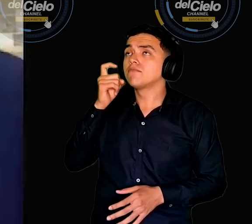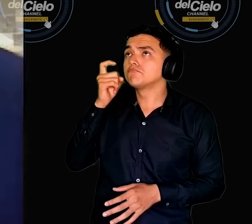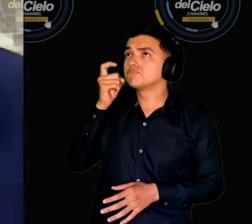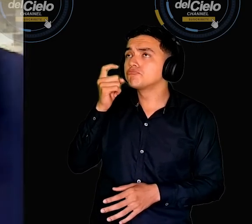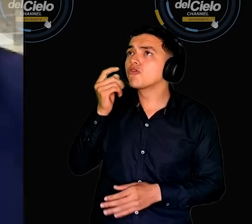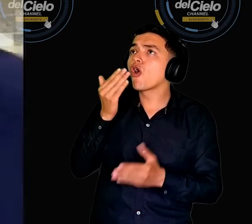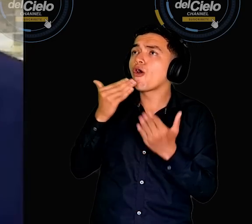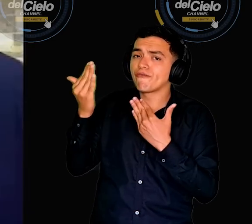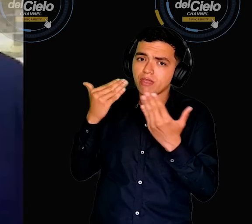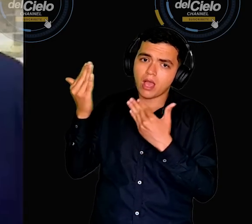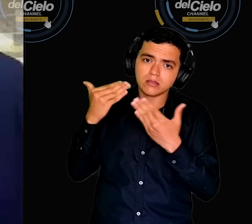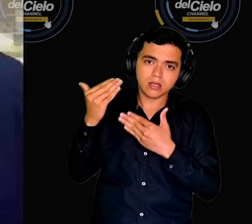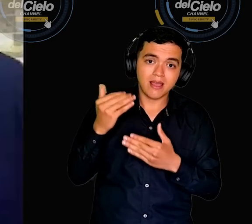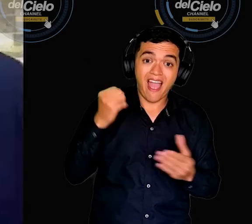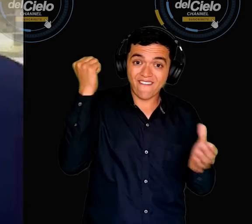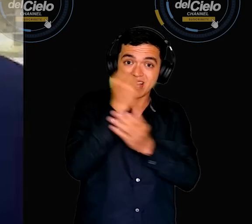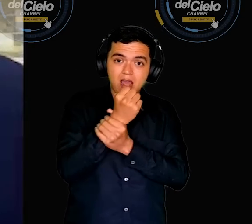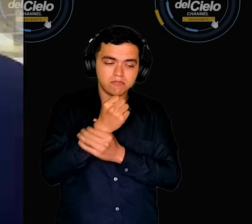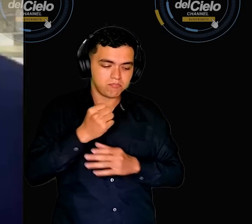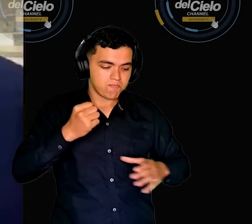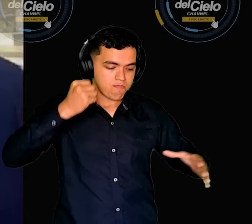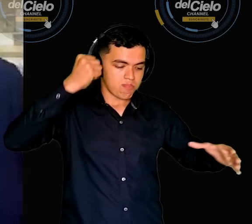nosotros hagamos como Dios dice,